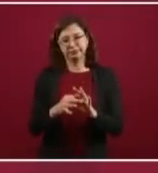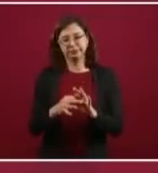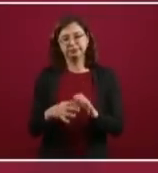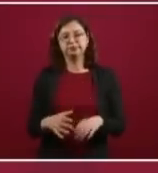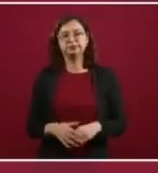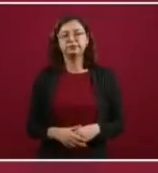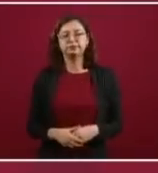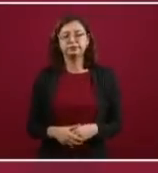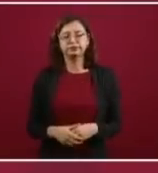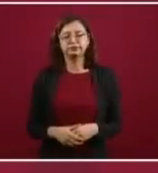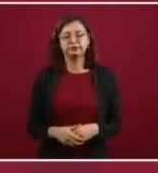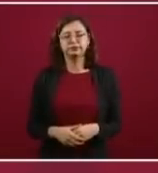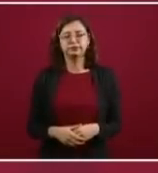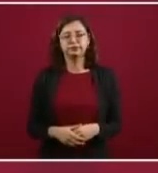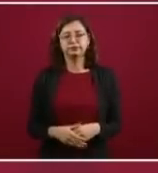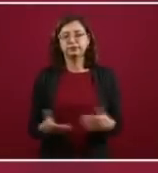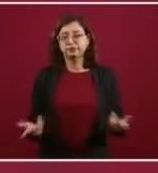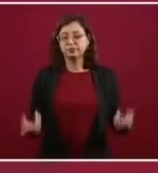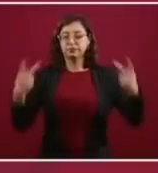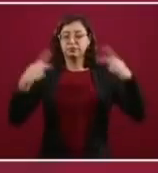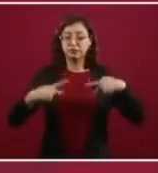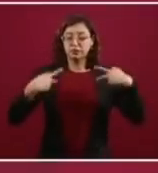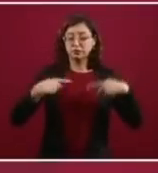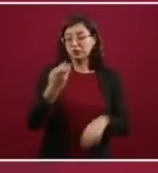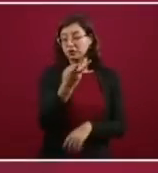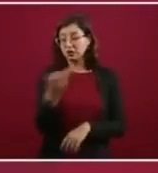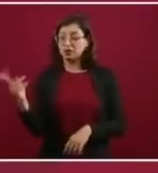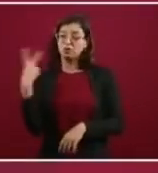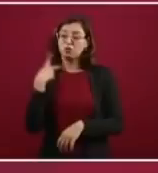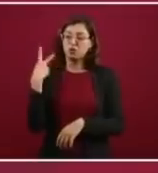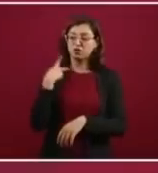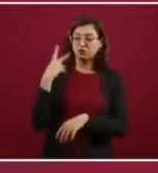la protección a perseguidos políticos,